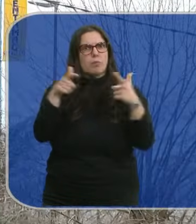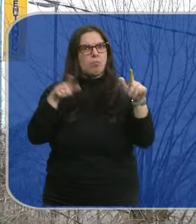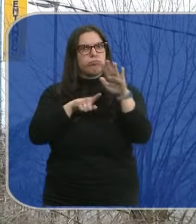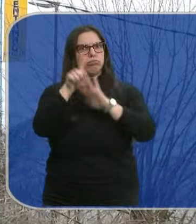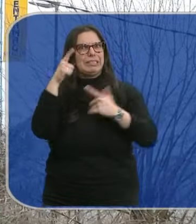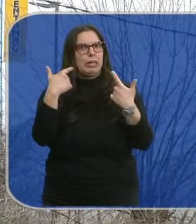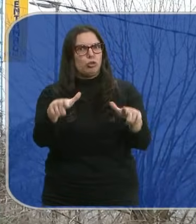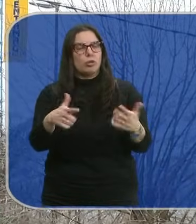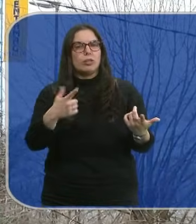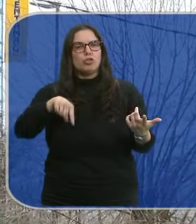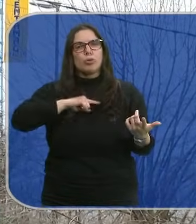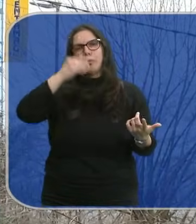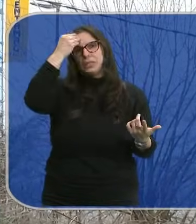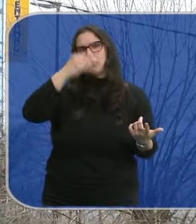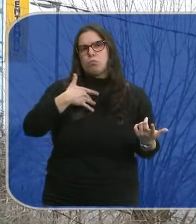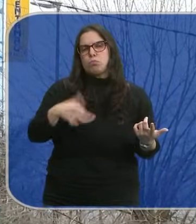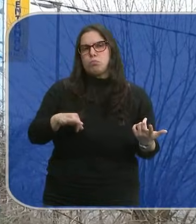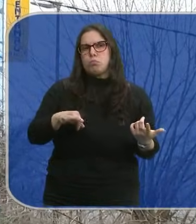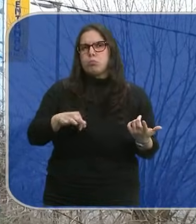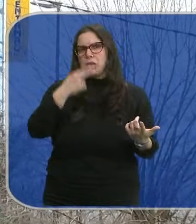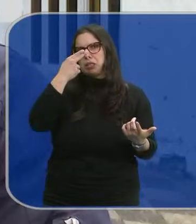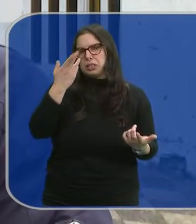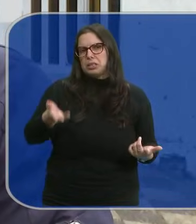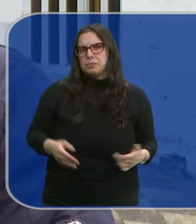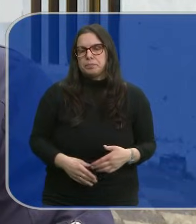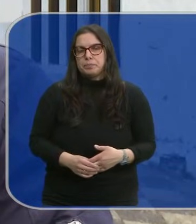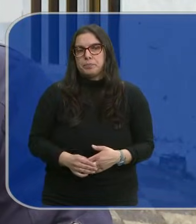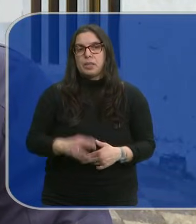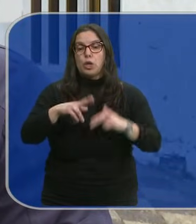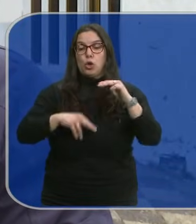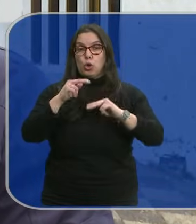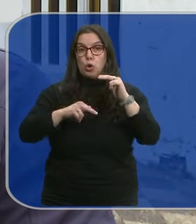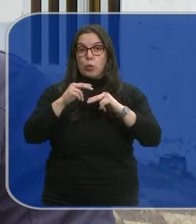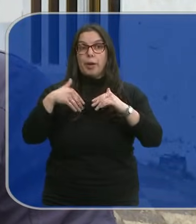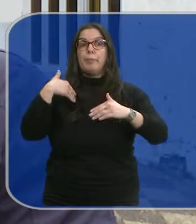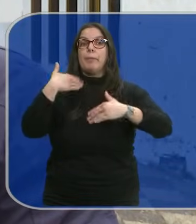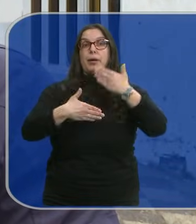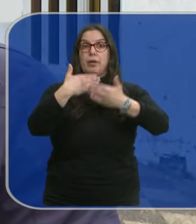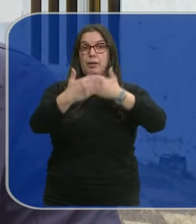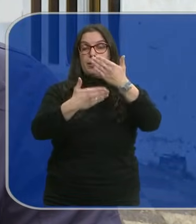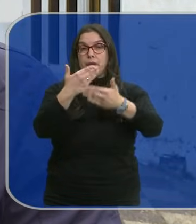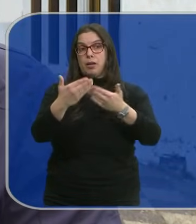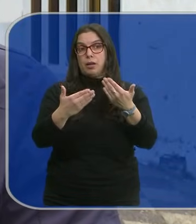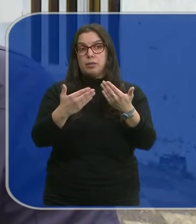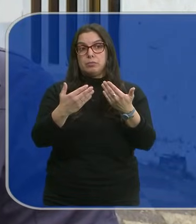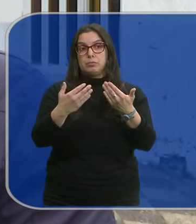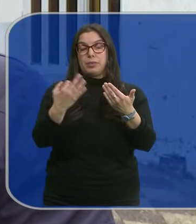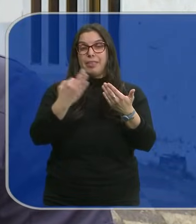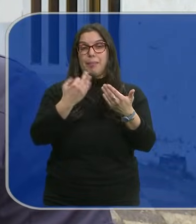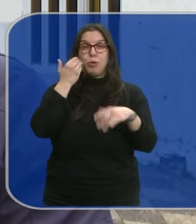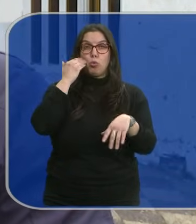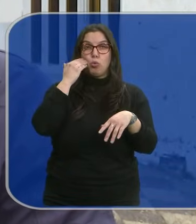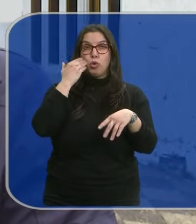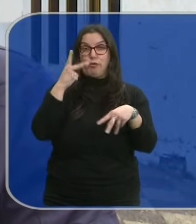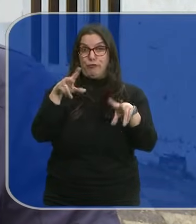mucho y creemos que puede tener una salida interesante. Cuando la obra vaya avanzando, que tiene que estar para